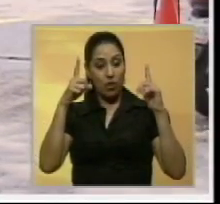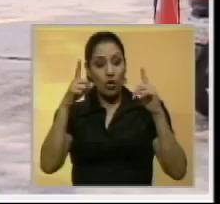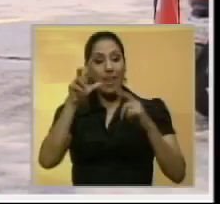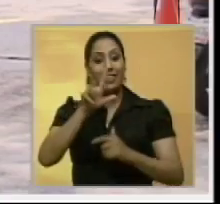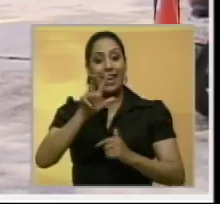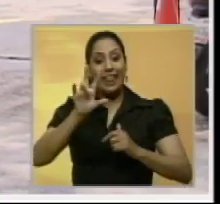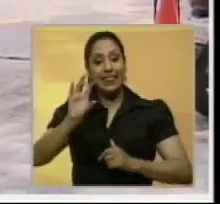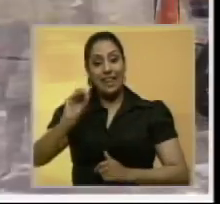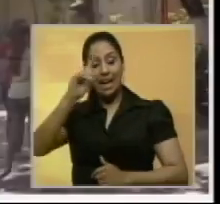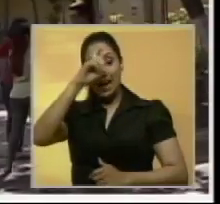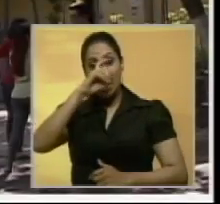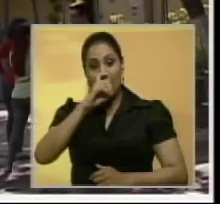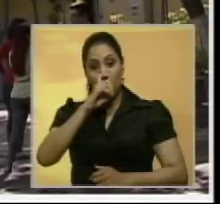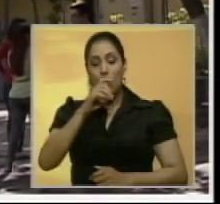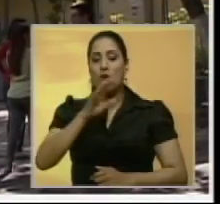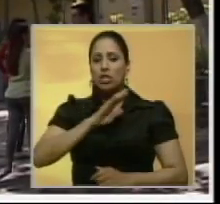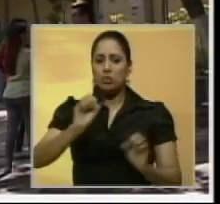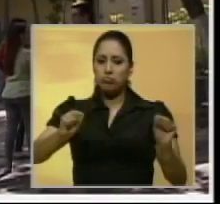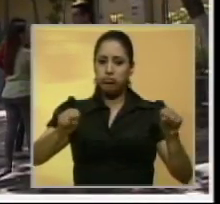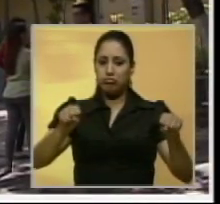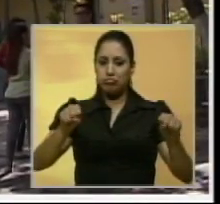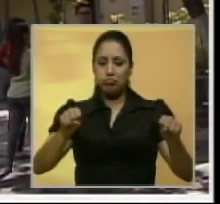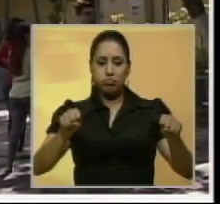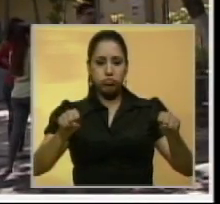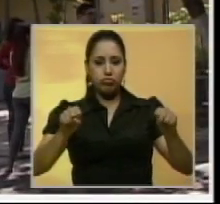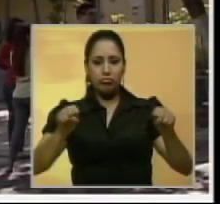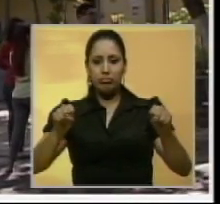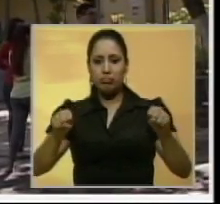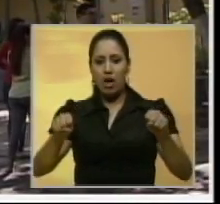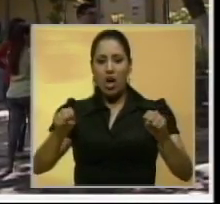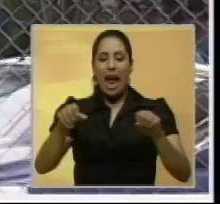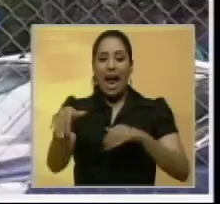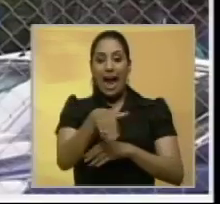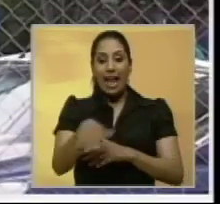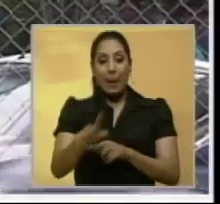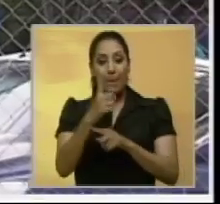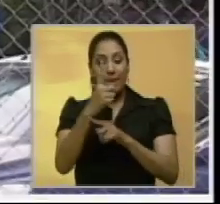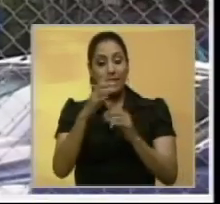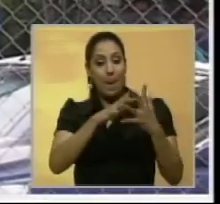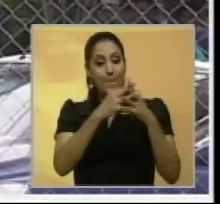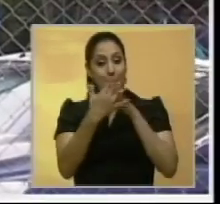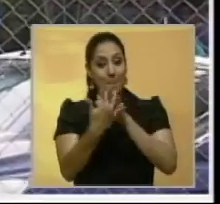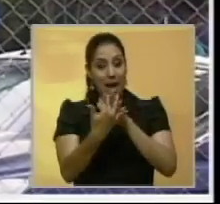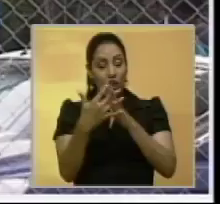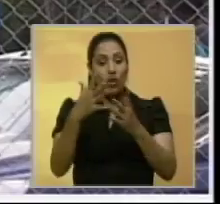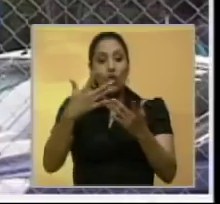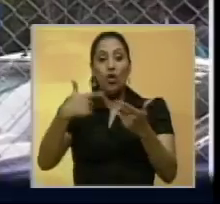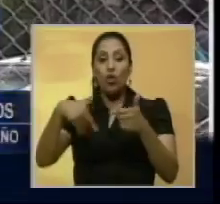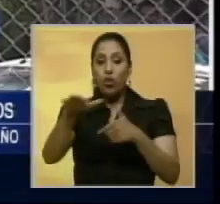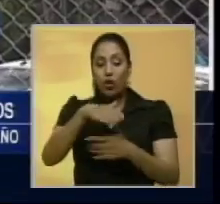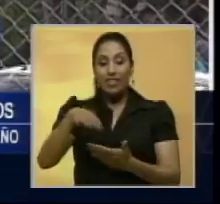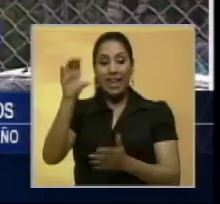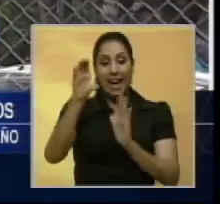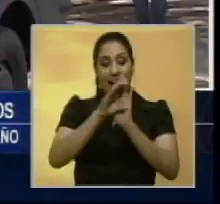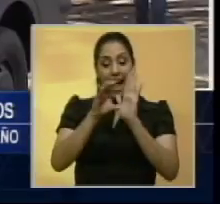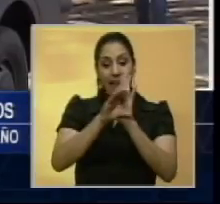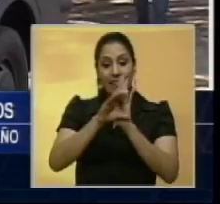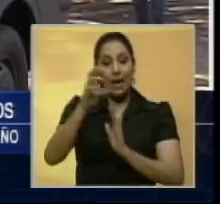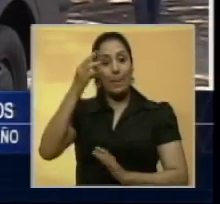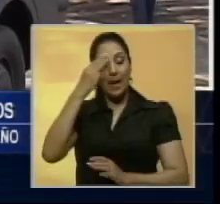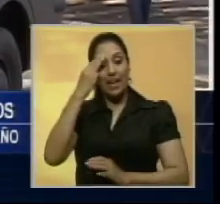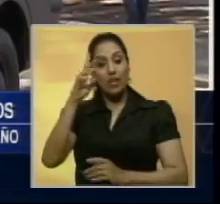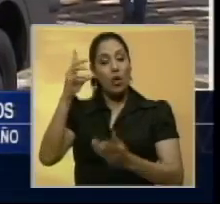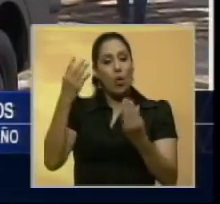Navas, de 30 años de edad, iba en su moto circulando por la calle principal del barrio Isaías Medina Angarita de Katia junto a su